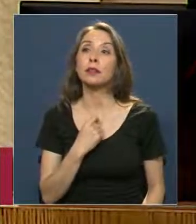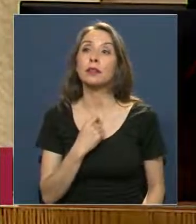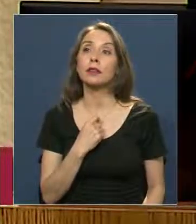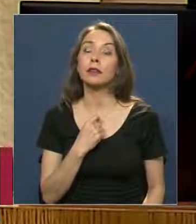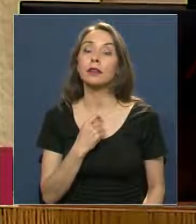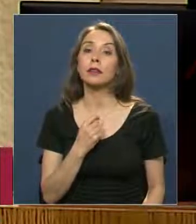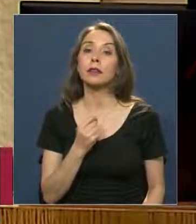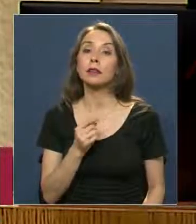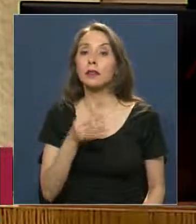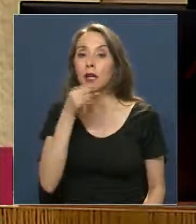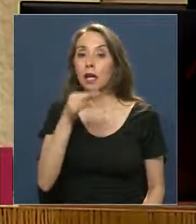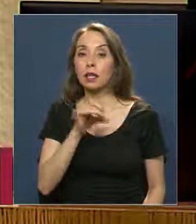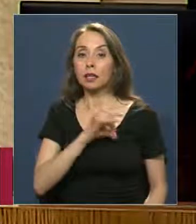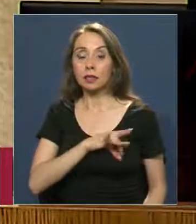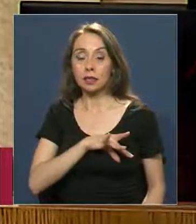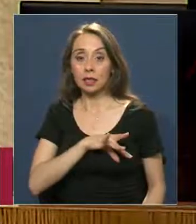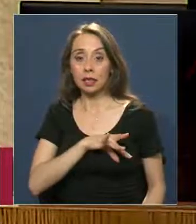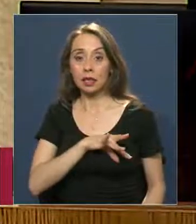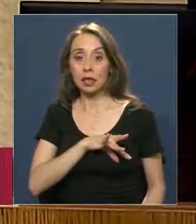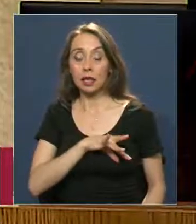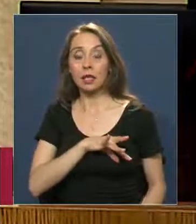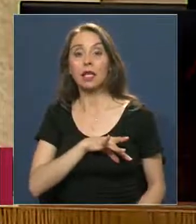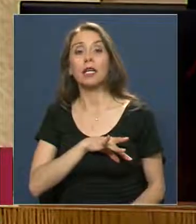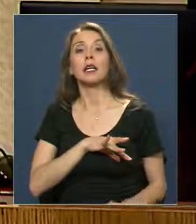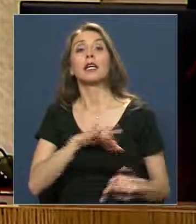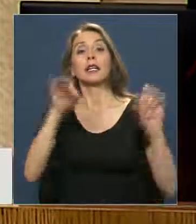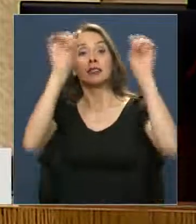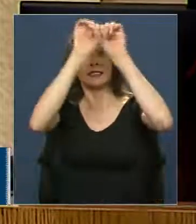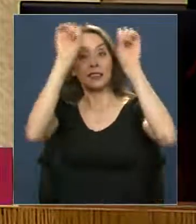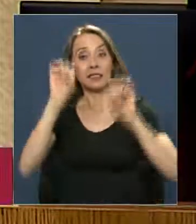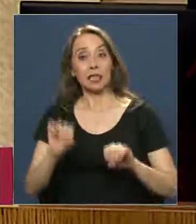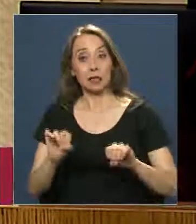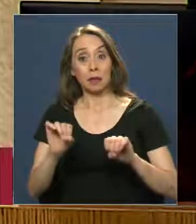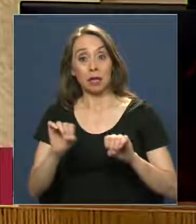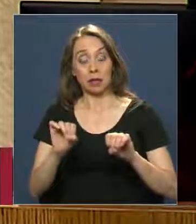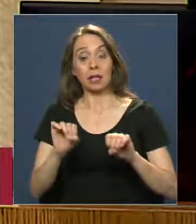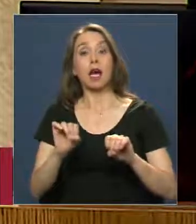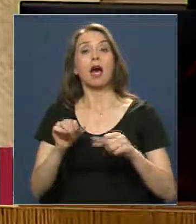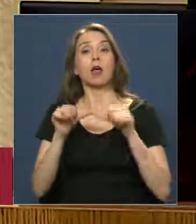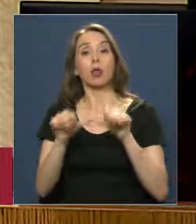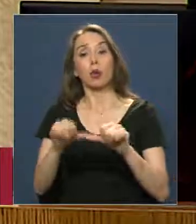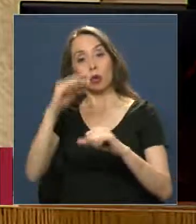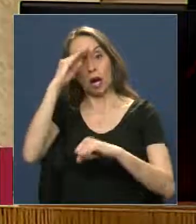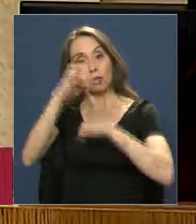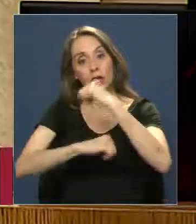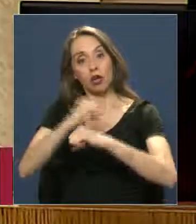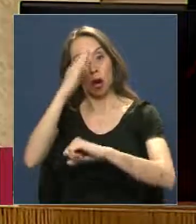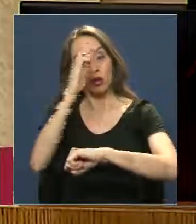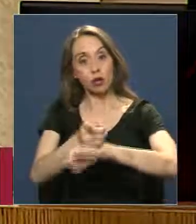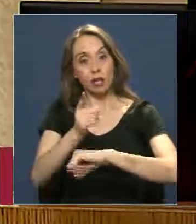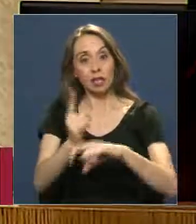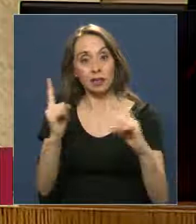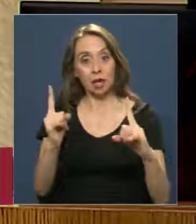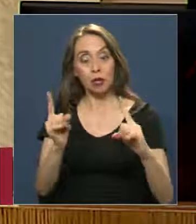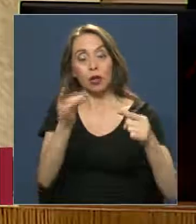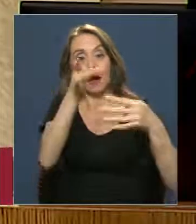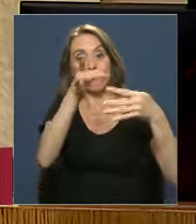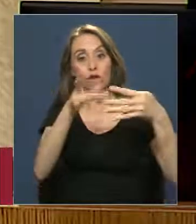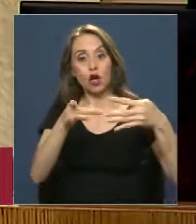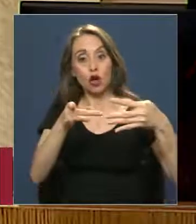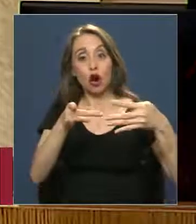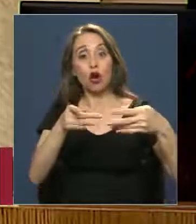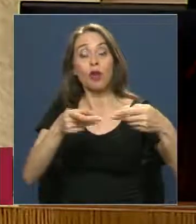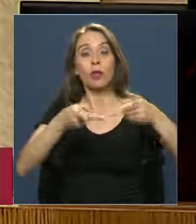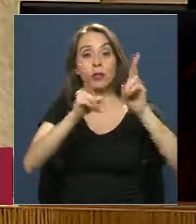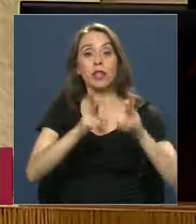¿Podríamos decir que en Chile se violaron los derechos humanos de forma sistemática durante la dictadura? Y algunos quieren libertad para